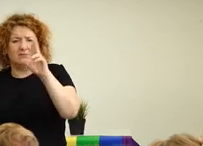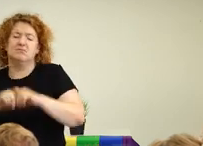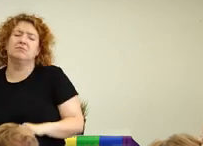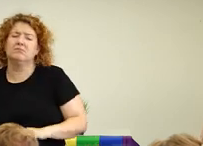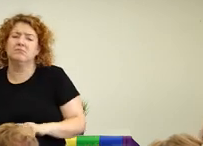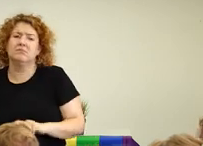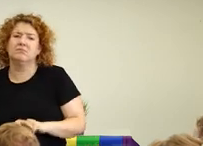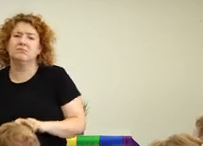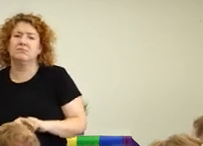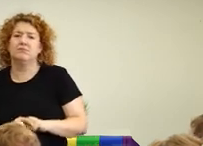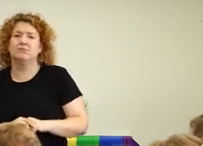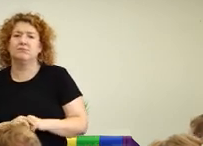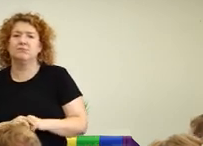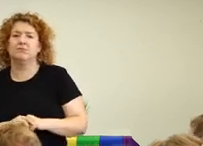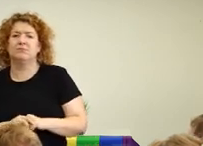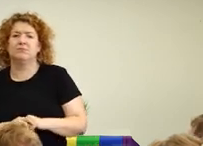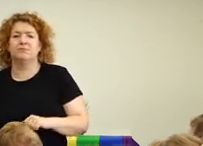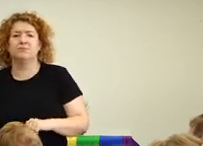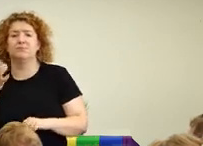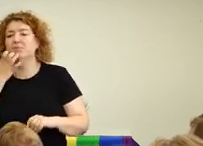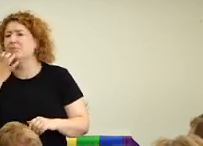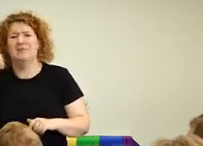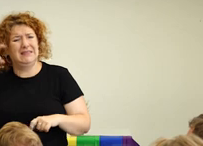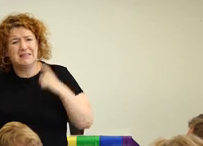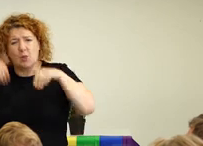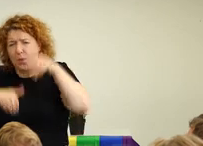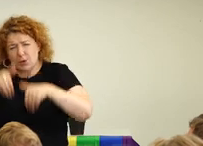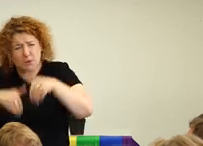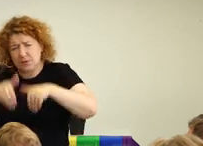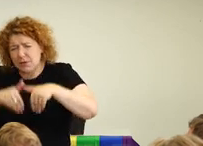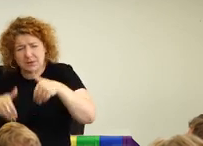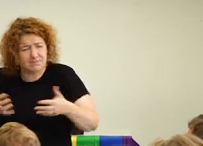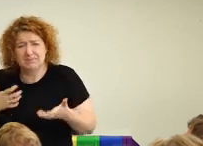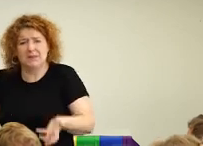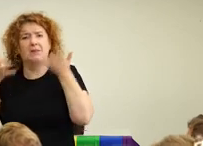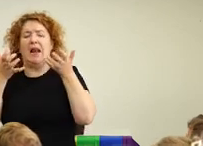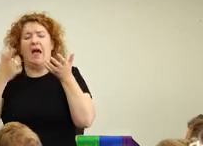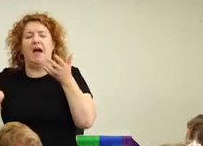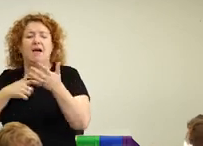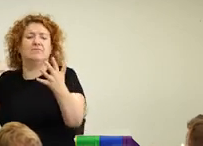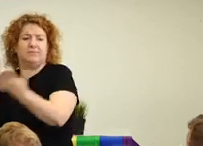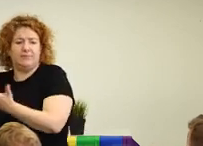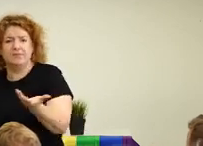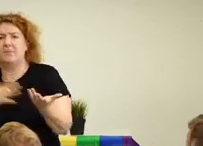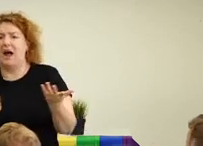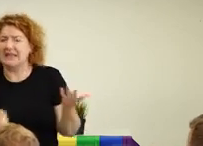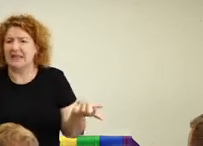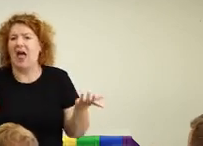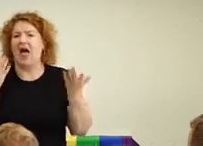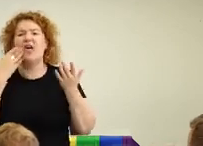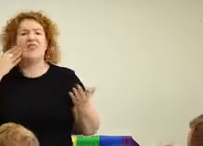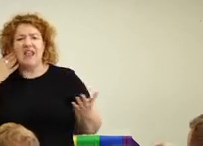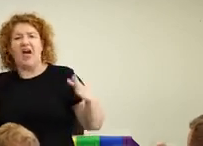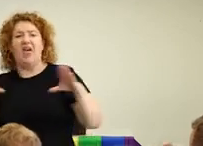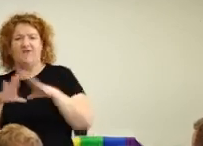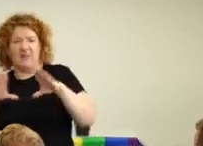que aglutinen la mayor cantidad de votos posibles para hacer frente con valentía, con dignidad, con feminismo y